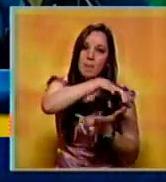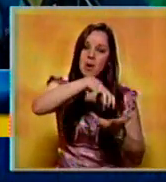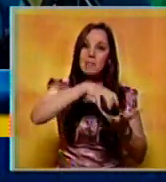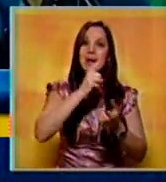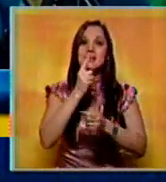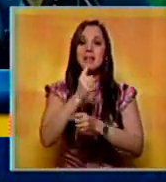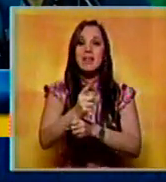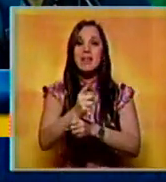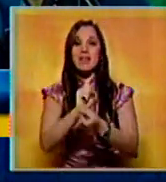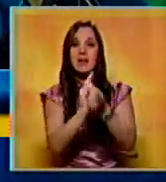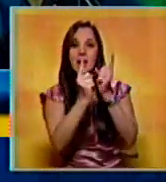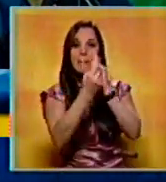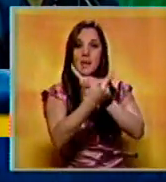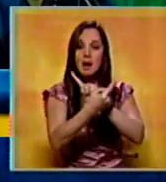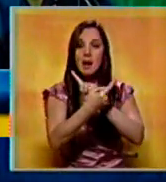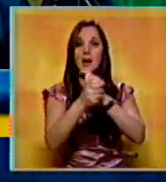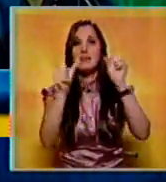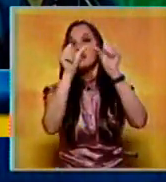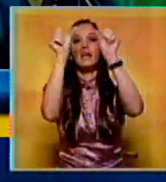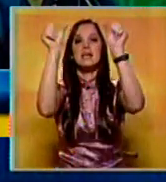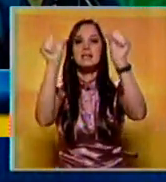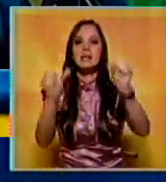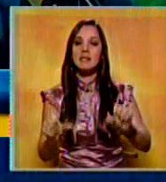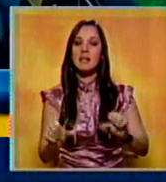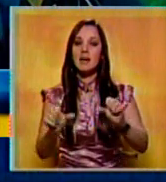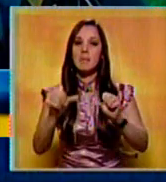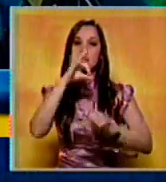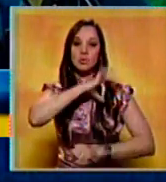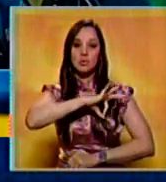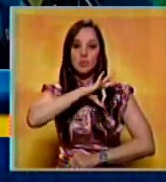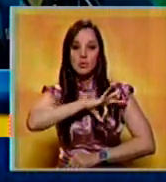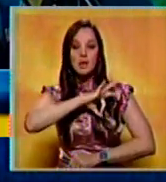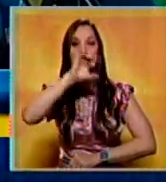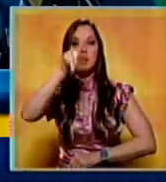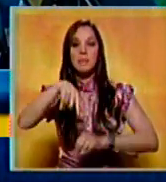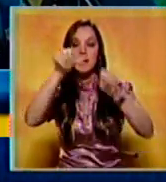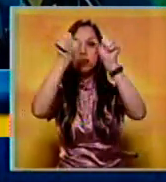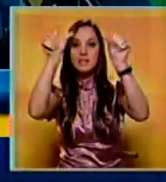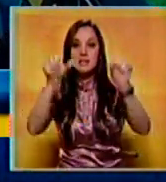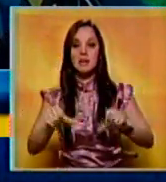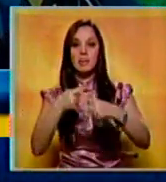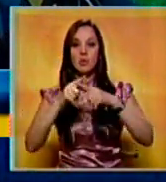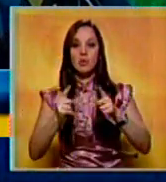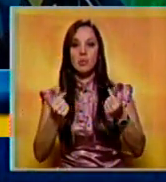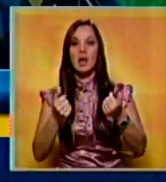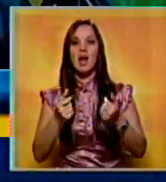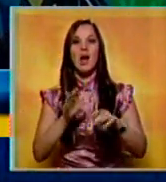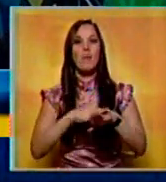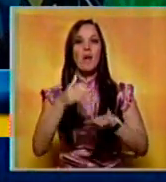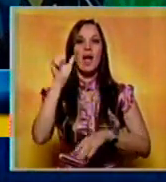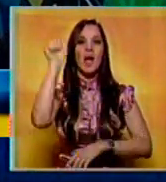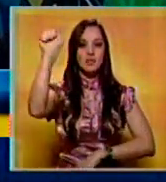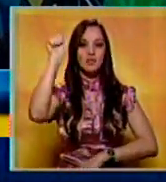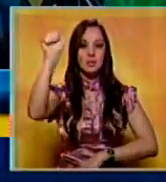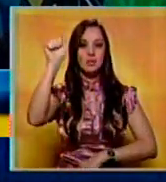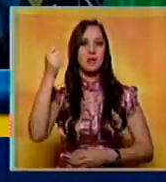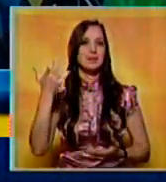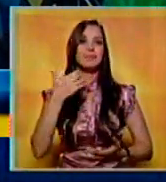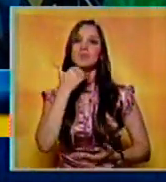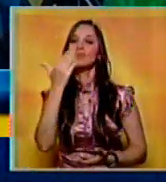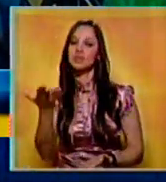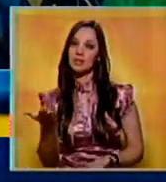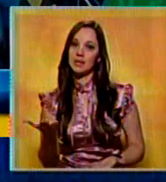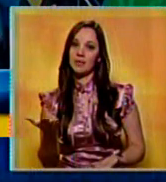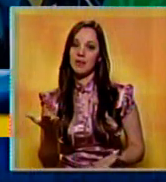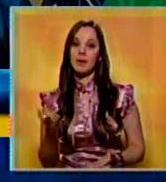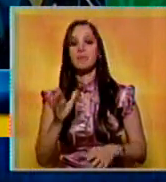modelo social y económico y se debe quebrar el fracaso del modelo socialista, que es el responsable de las